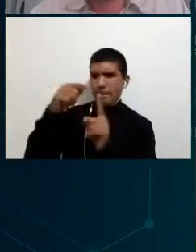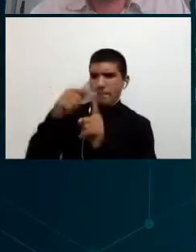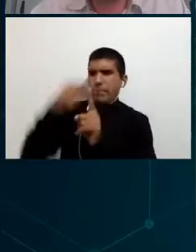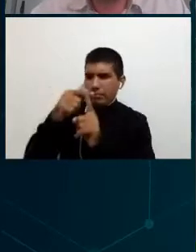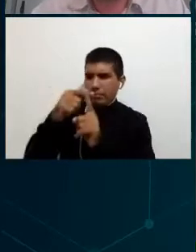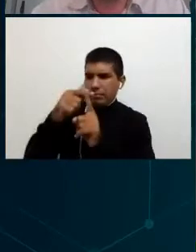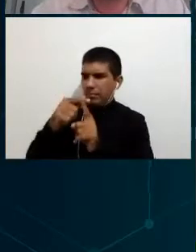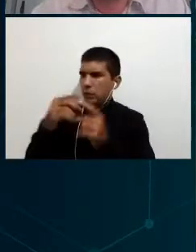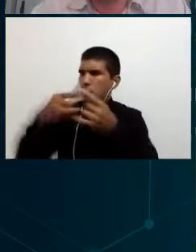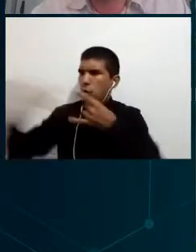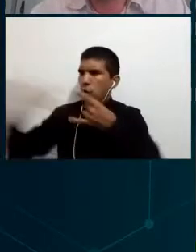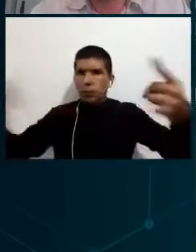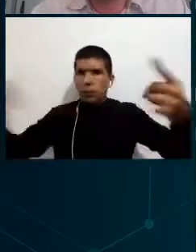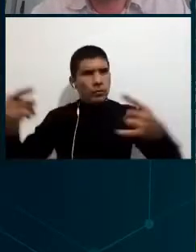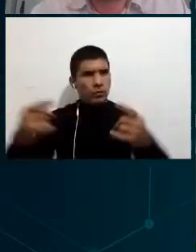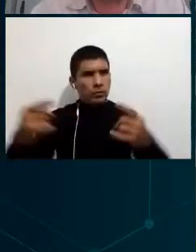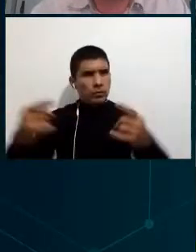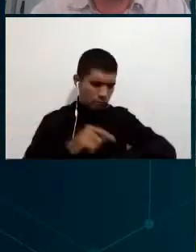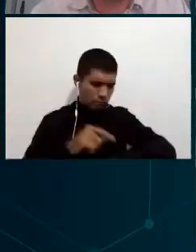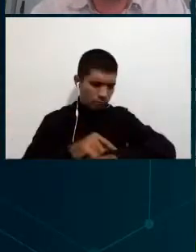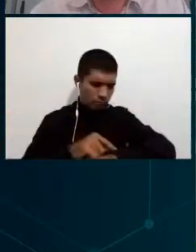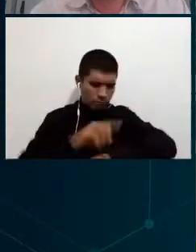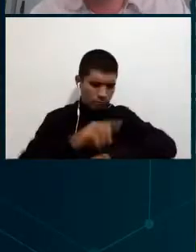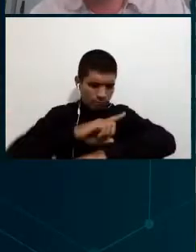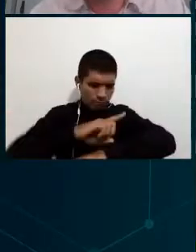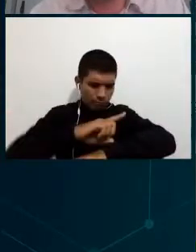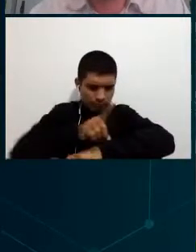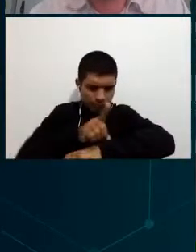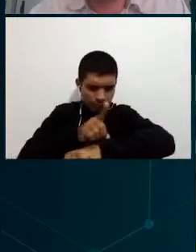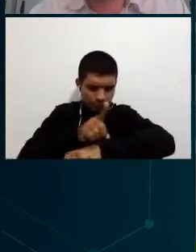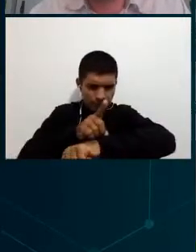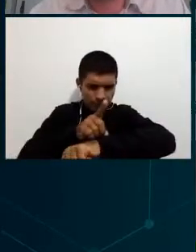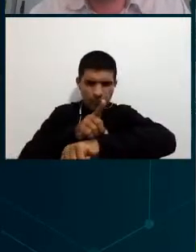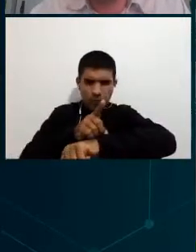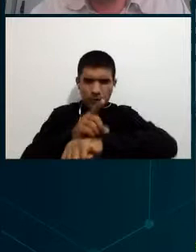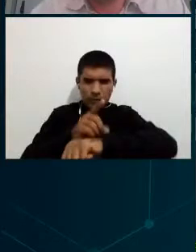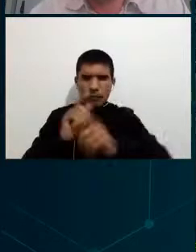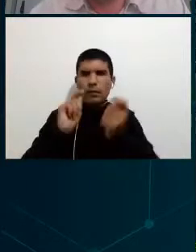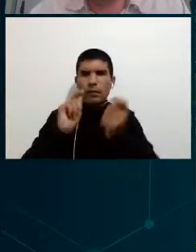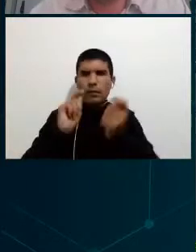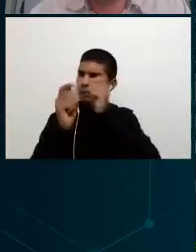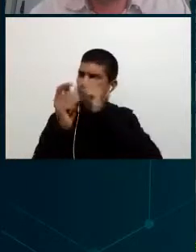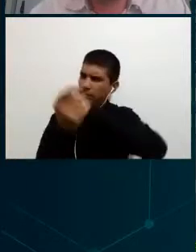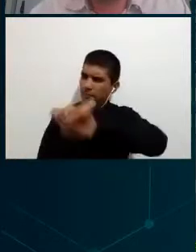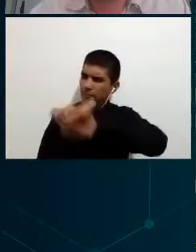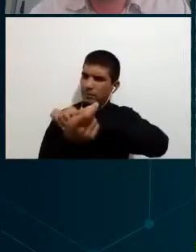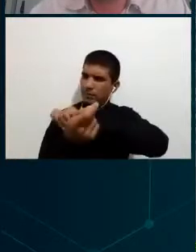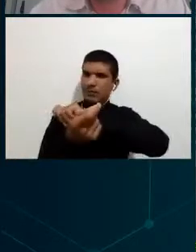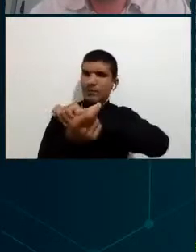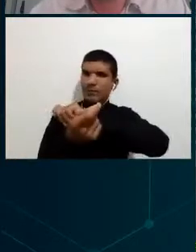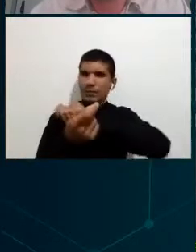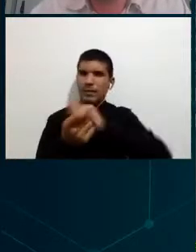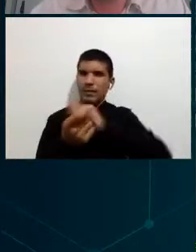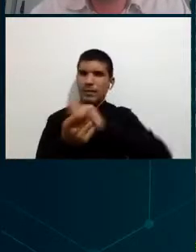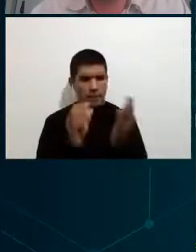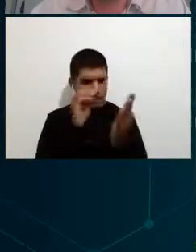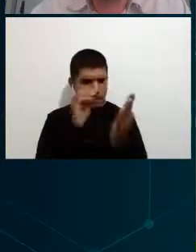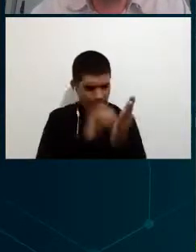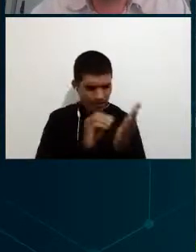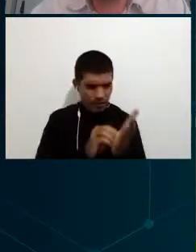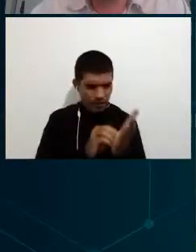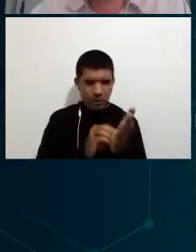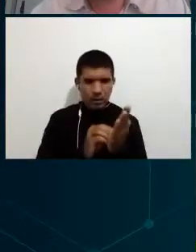sea la velocidad del canal, menor va a ser la latencia y por ende mayor va a ser la velocidad, mayor va a ser el tiempo de disparo del relé